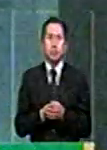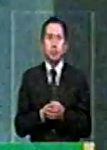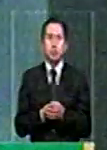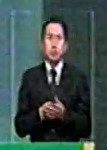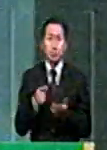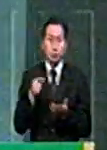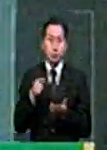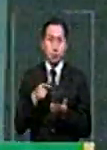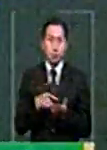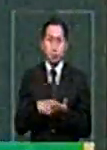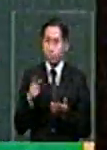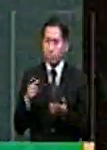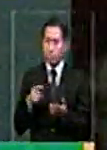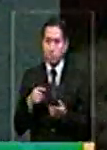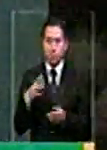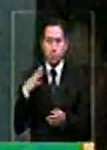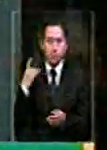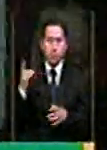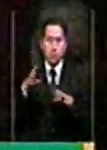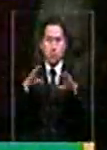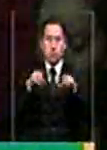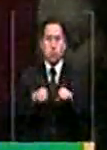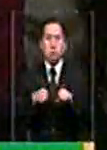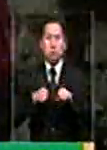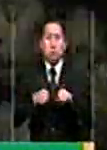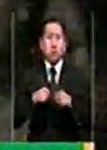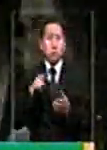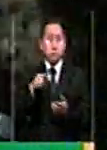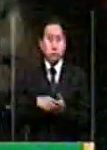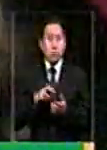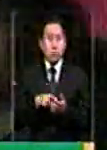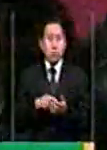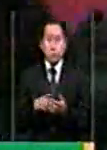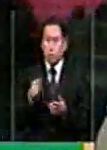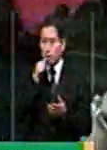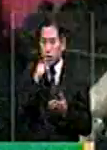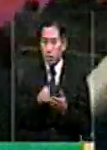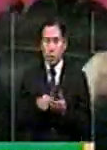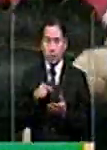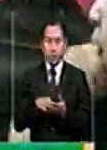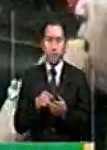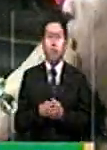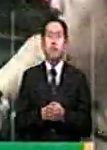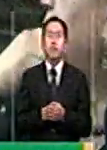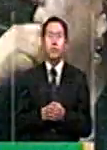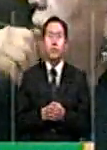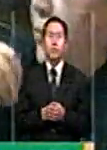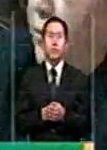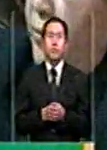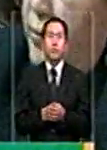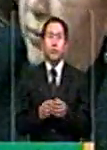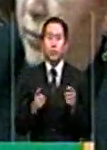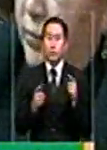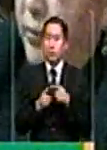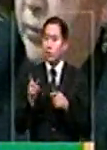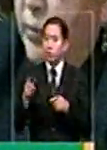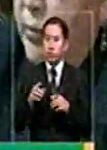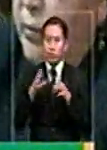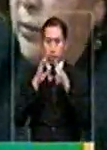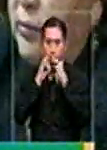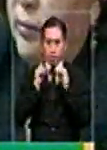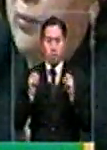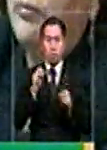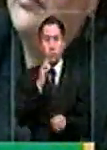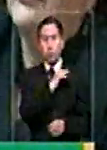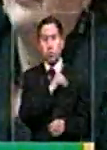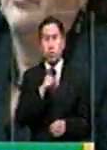como apoderada, y acá existe una carta dirigida a la Secretaría